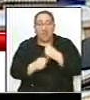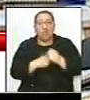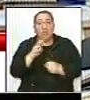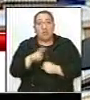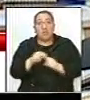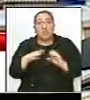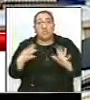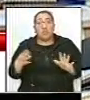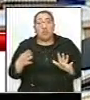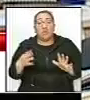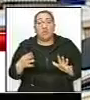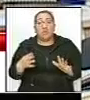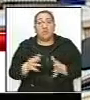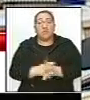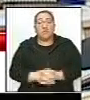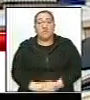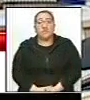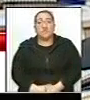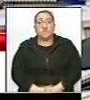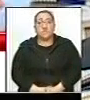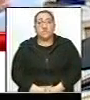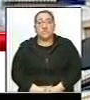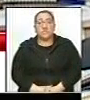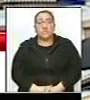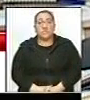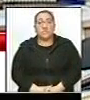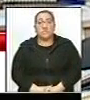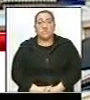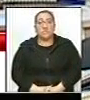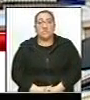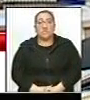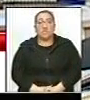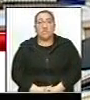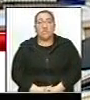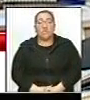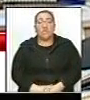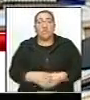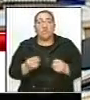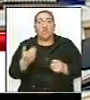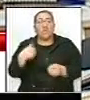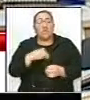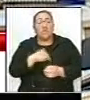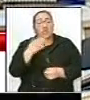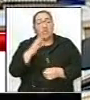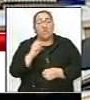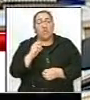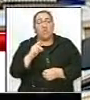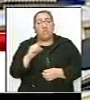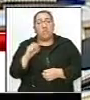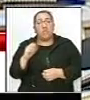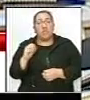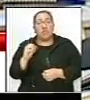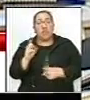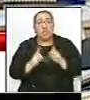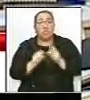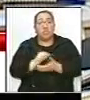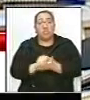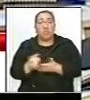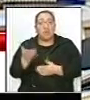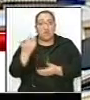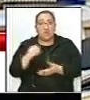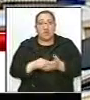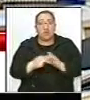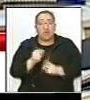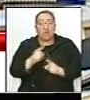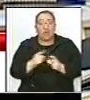caso de el escenario nacional, porque ya sabemos que los commodities previstos hace unos meses solamente